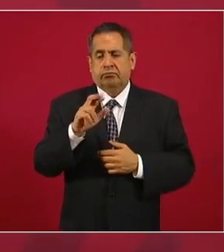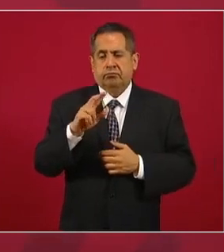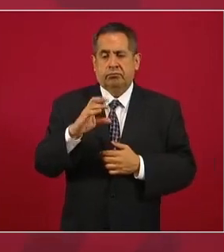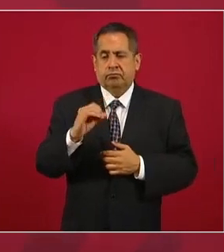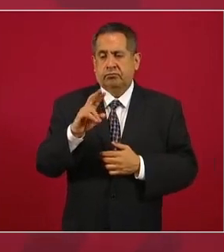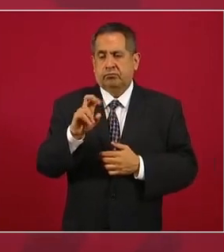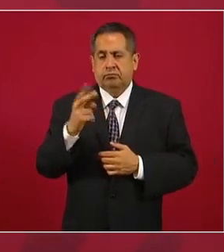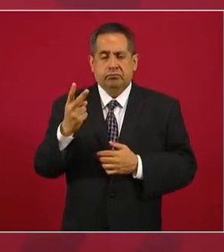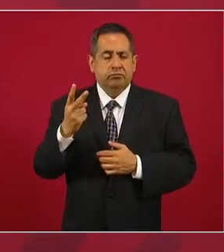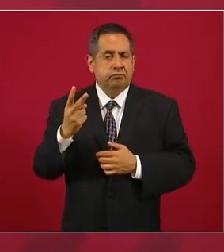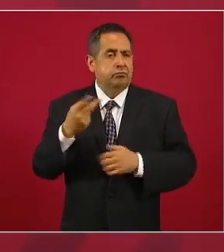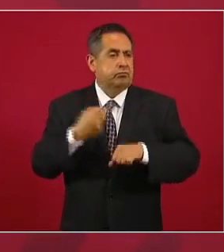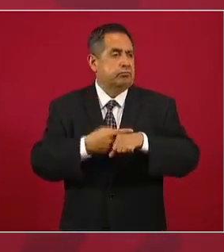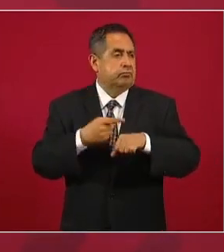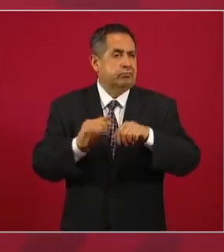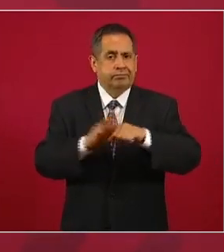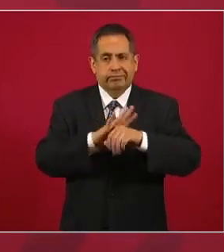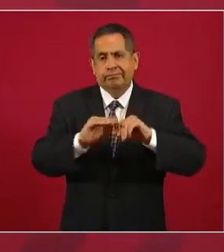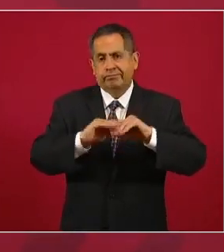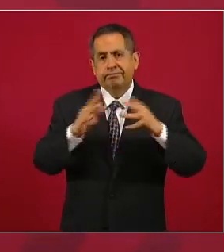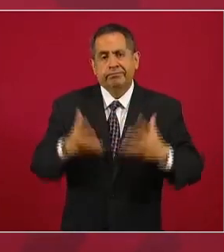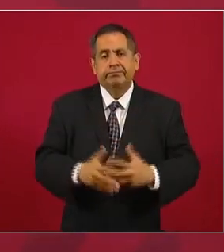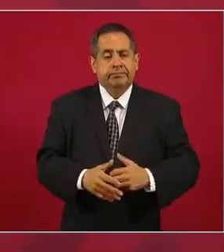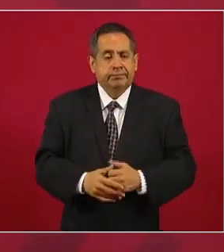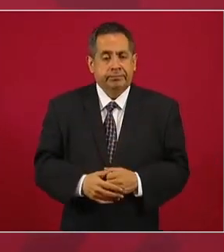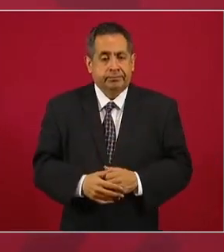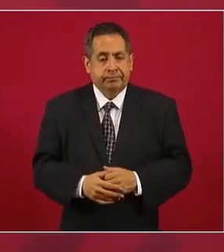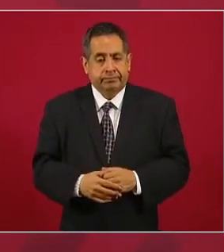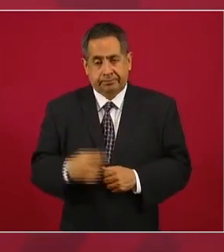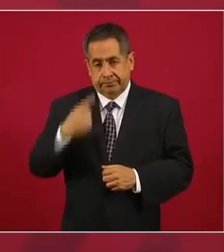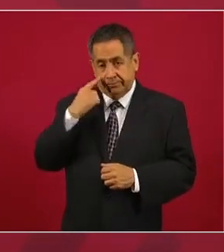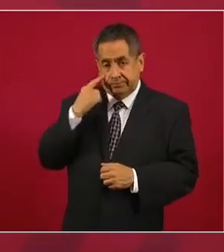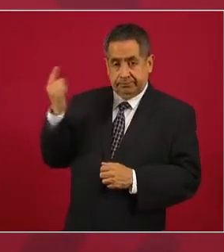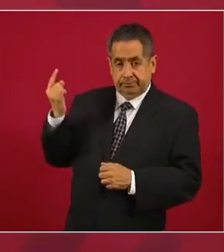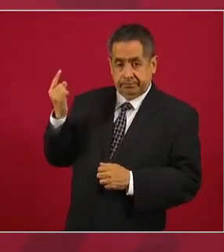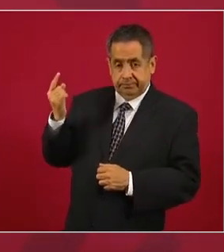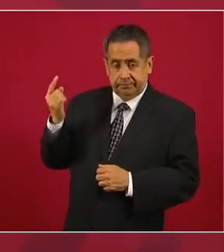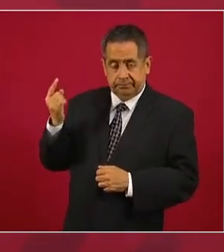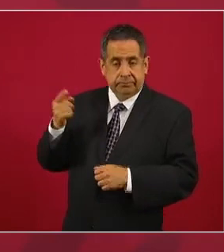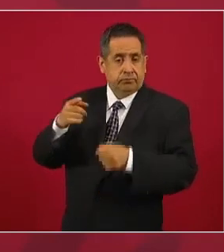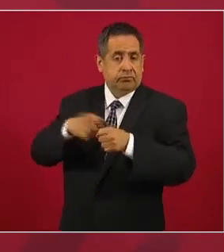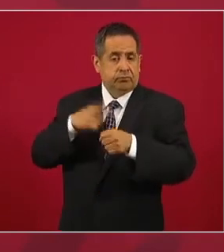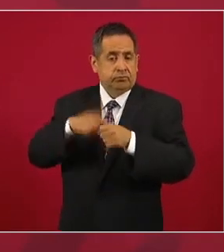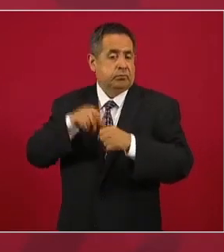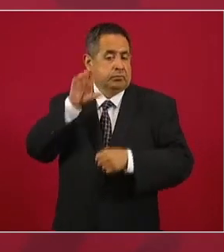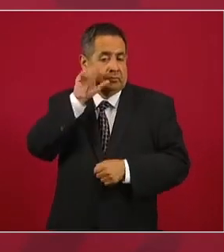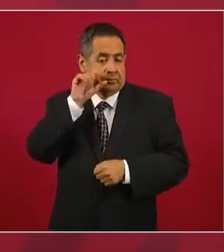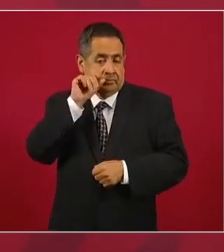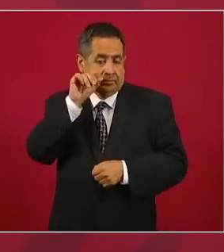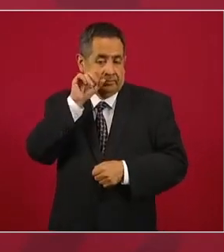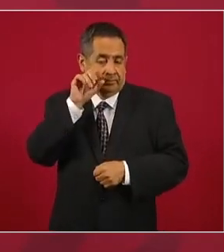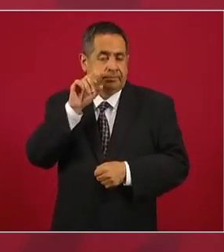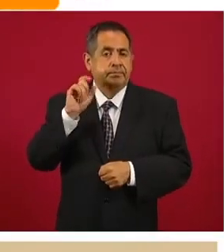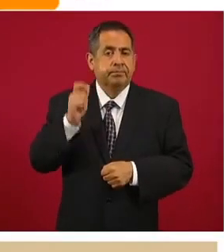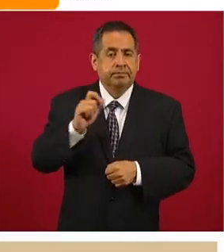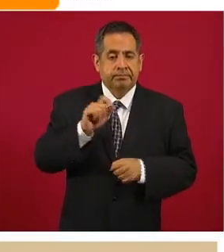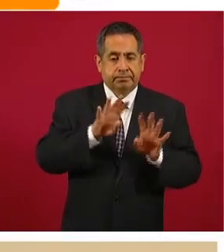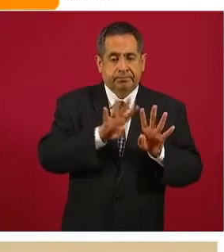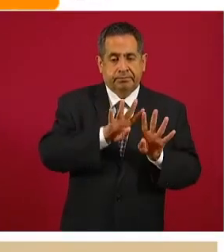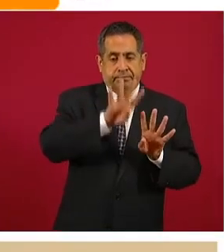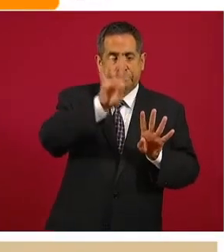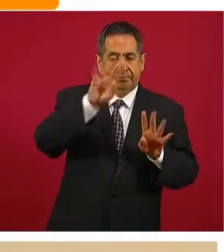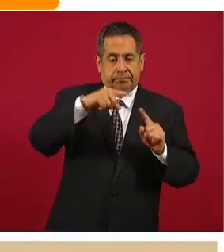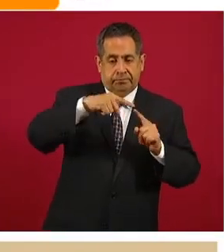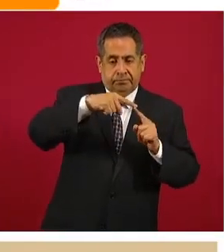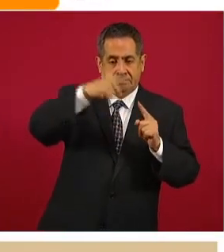SARS-CoV-2. Lo que vemos es en esta línea naranja que está arriba de la gráfica, es el porcentaje